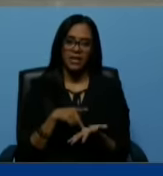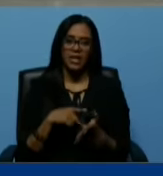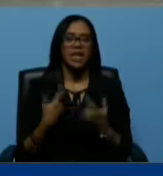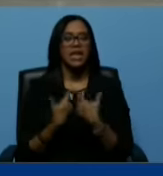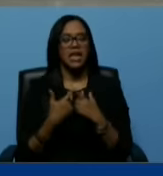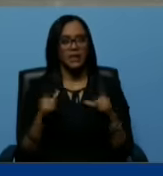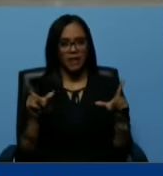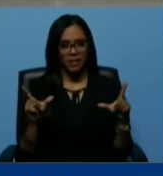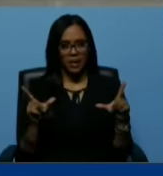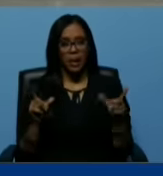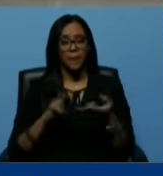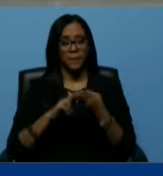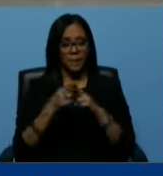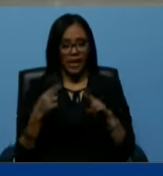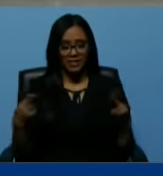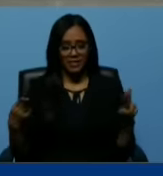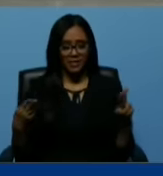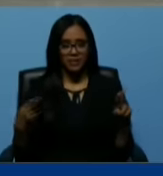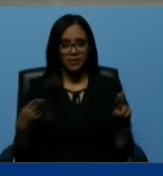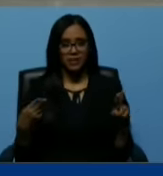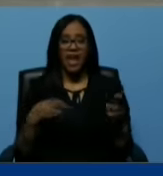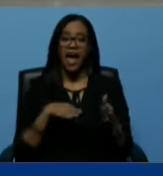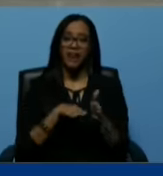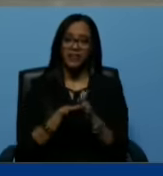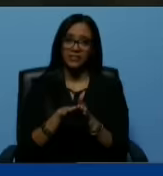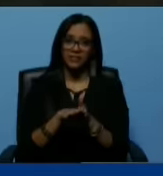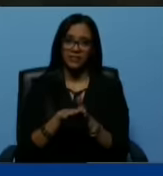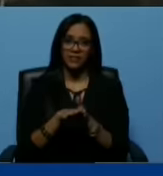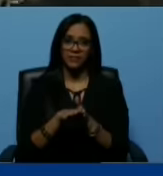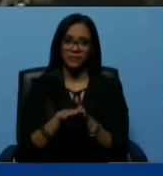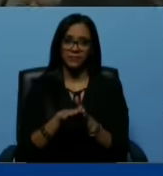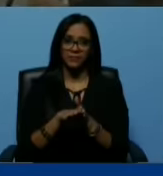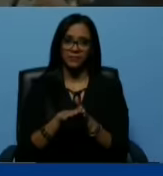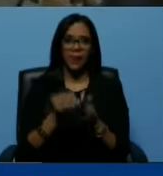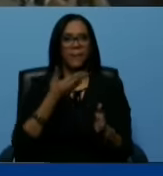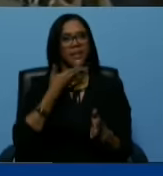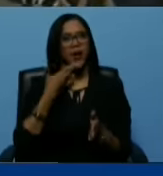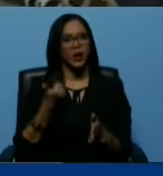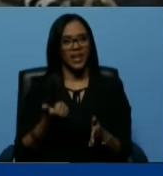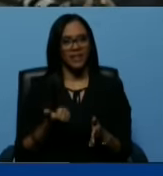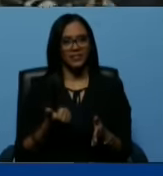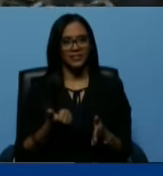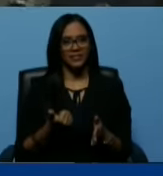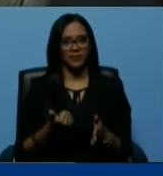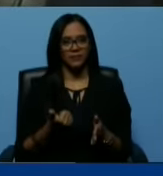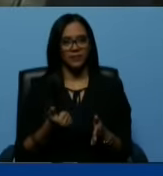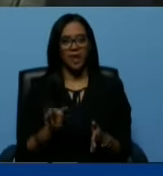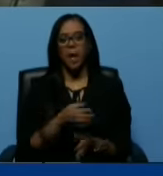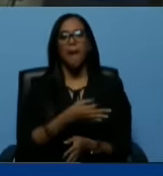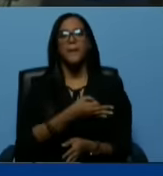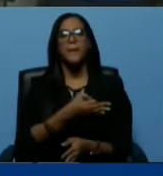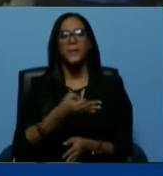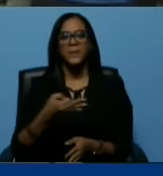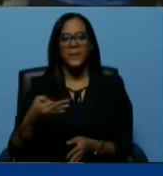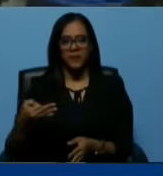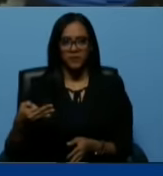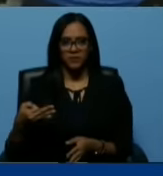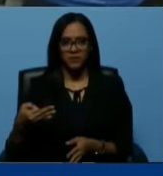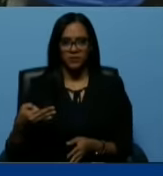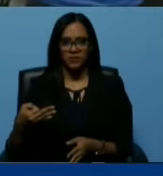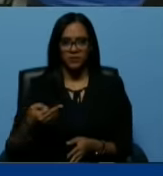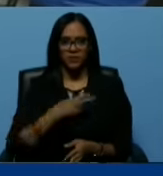libertad, paz, avance, mejoría, perfeccionar nuestro sistema